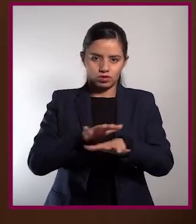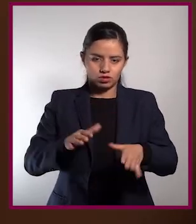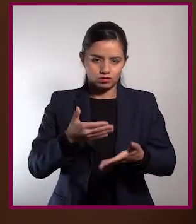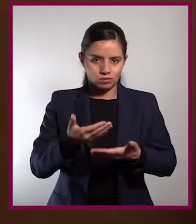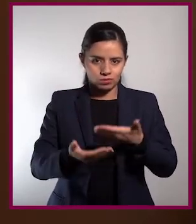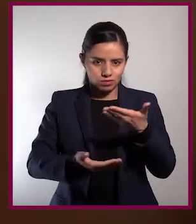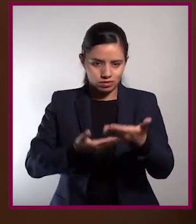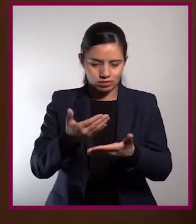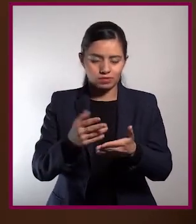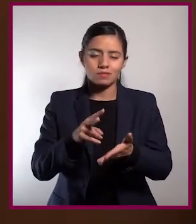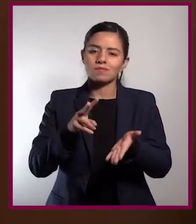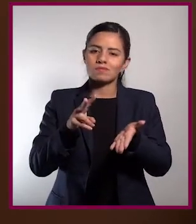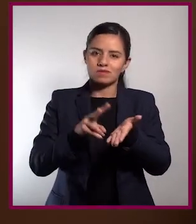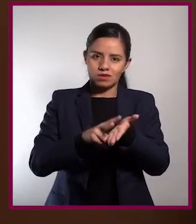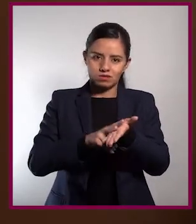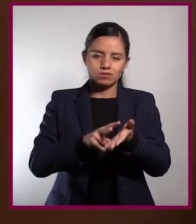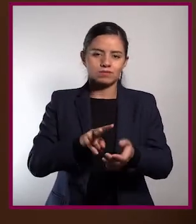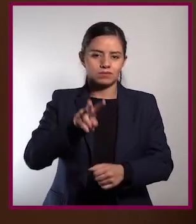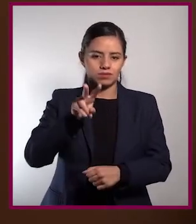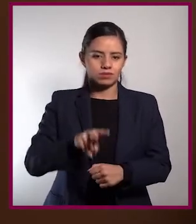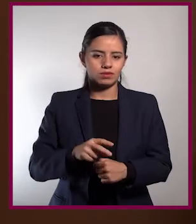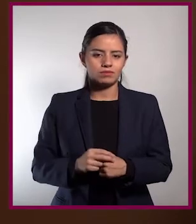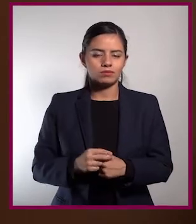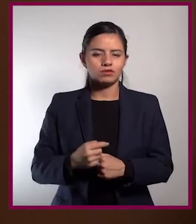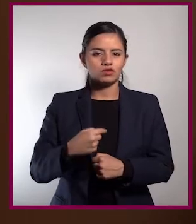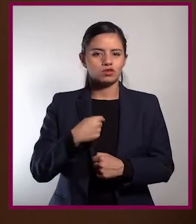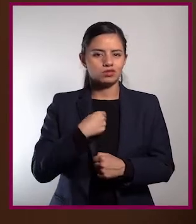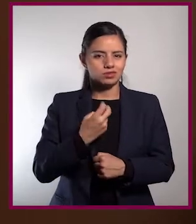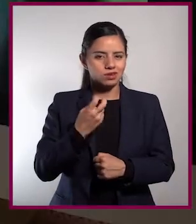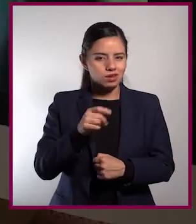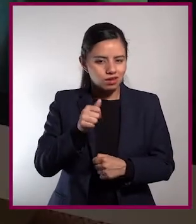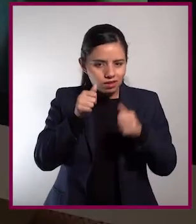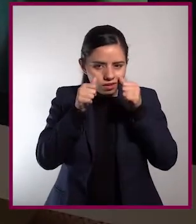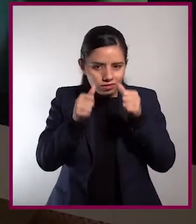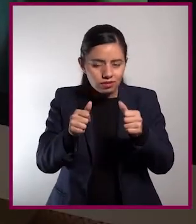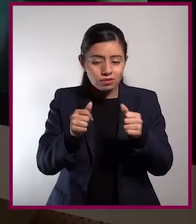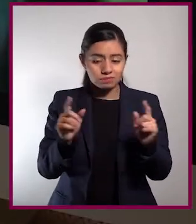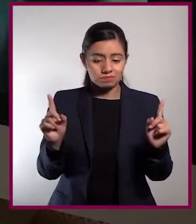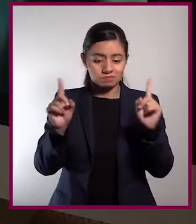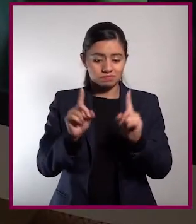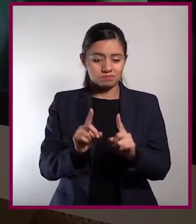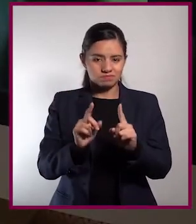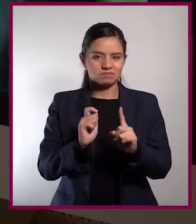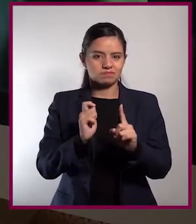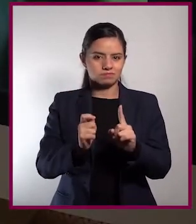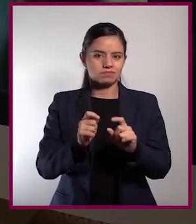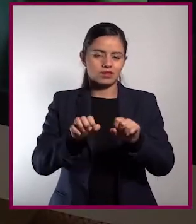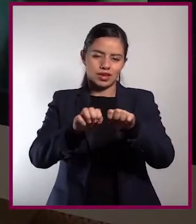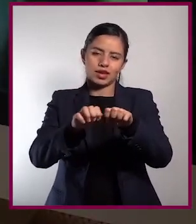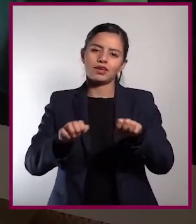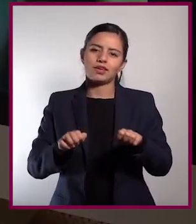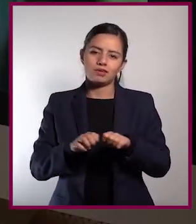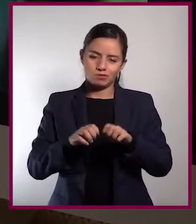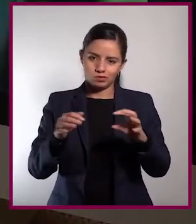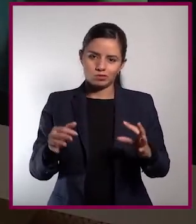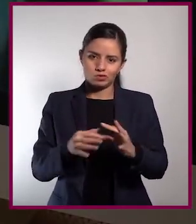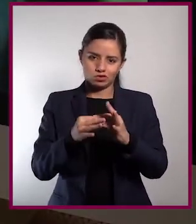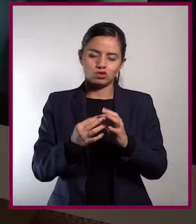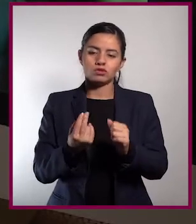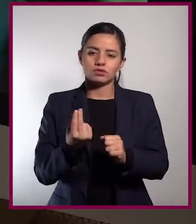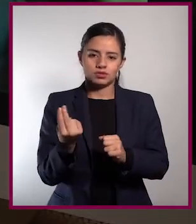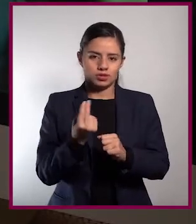esta información que nos comparte. Es muy valiosa de verdad y sabe que me quedo con esto, ¿no? Que la relación entre el médico y el paciente es una relación de